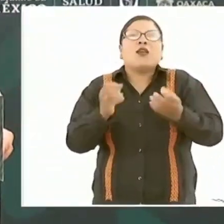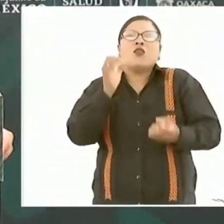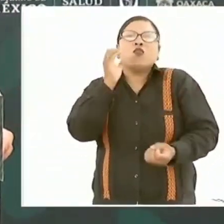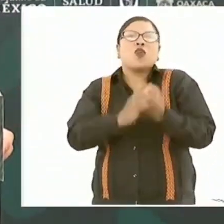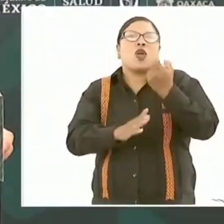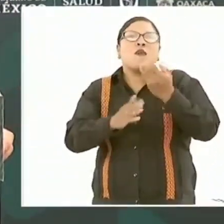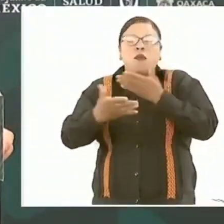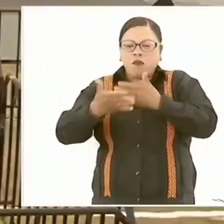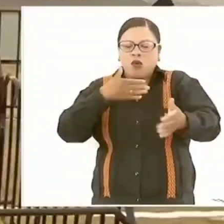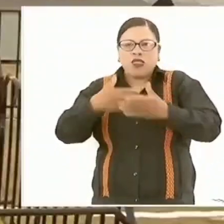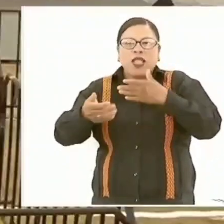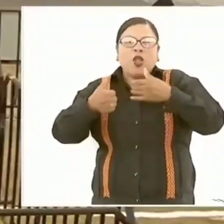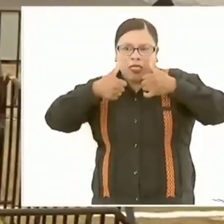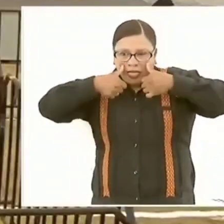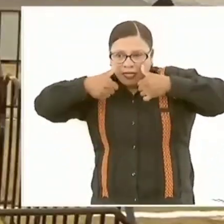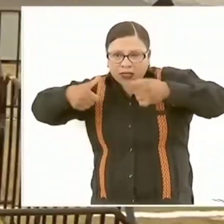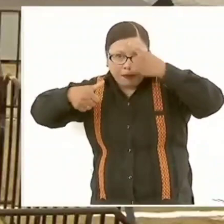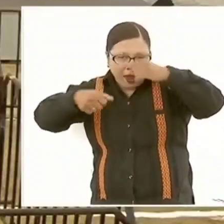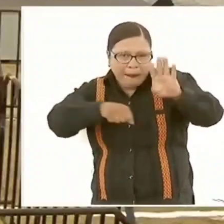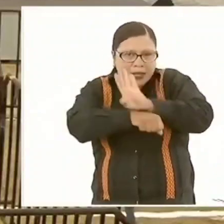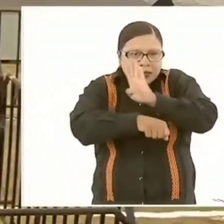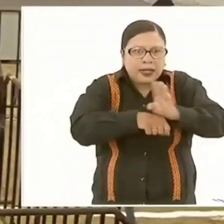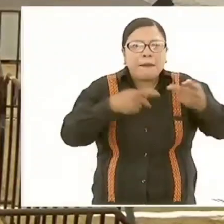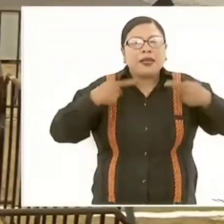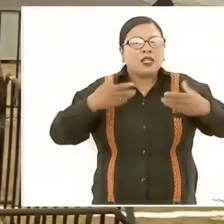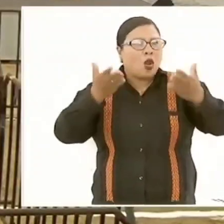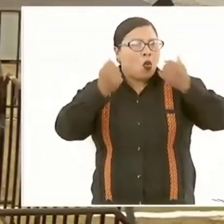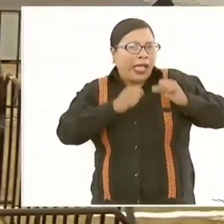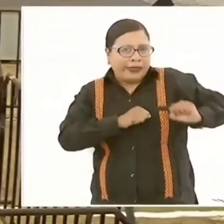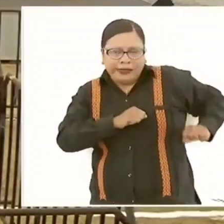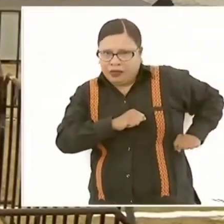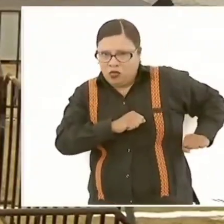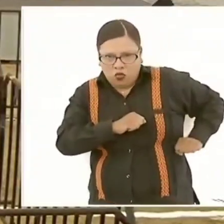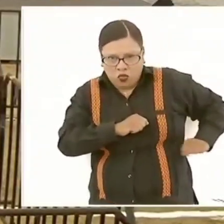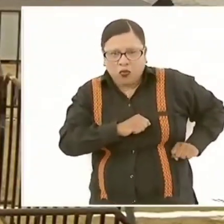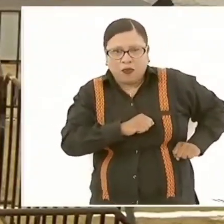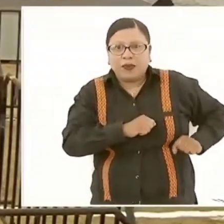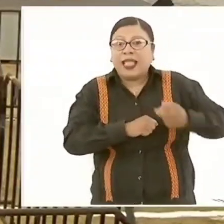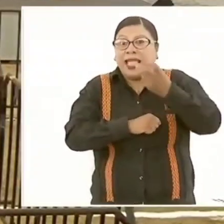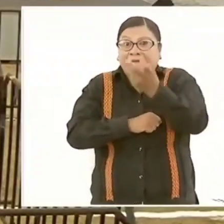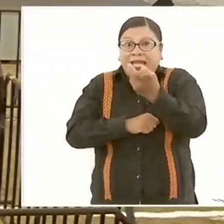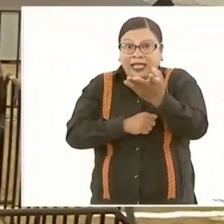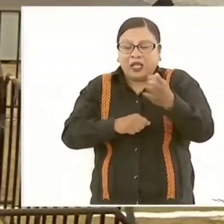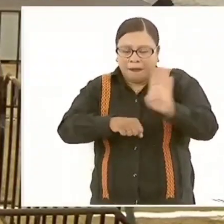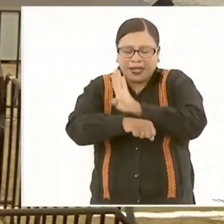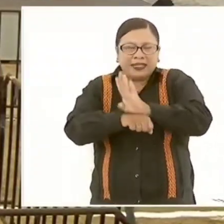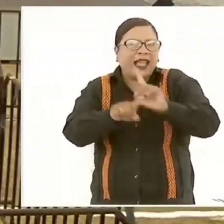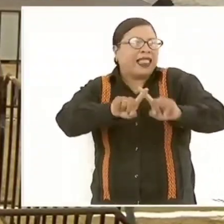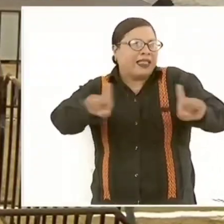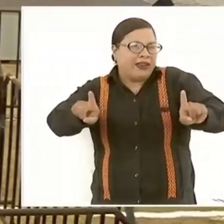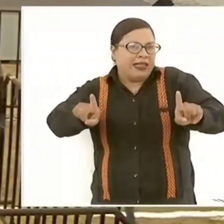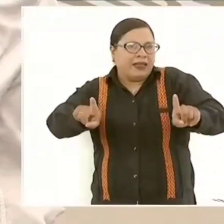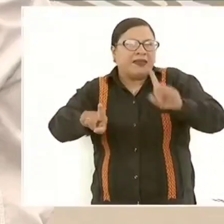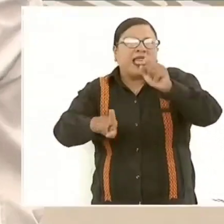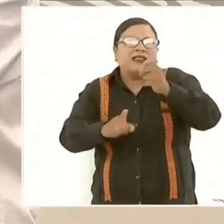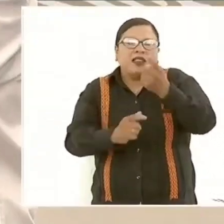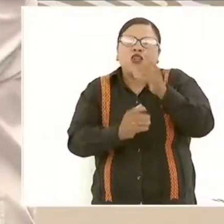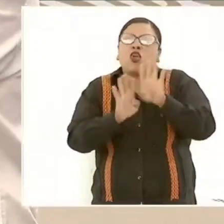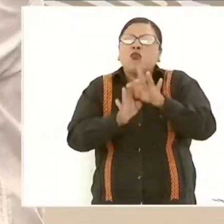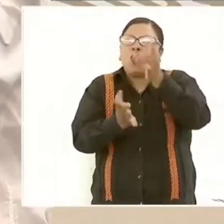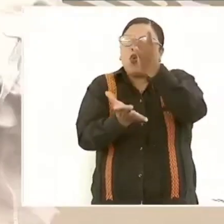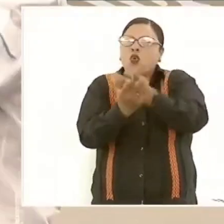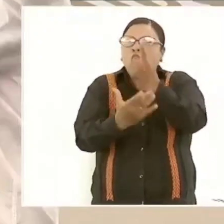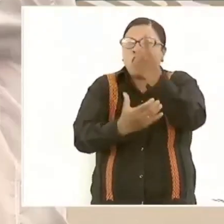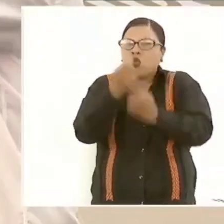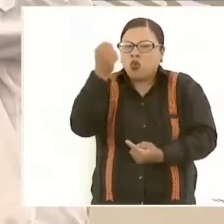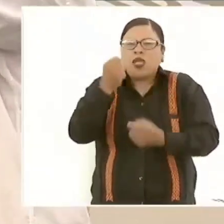atención IMSS-Bienestar para la atención de personas sin seguridad social? Este IMSS-Bienestar es diferente, unifica lo que estaba